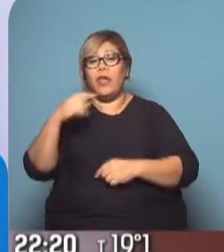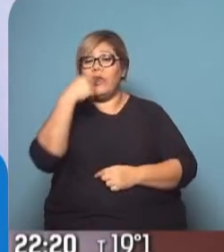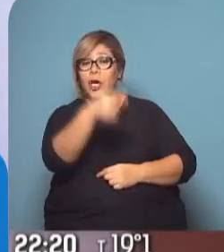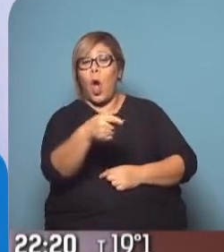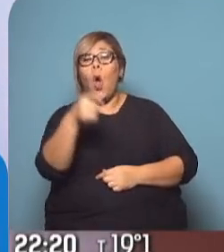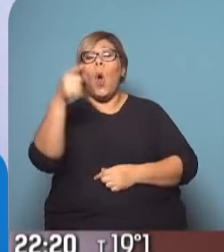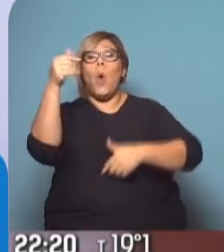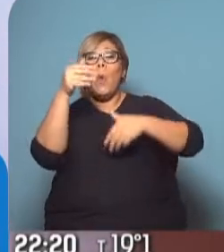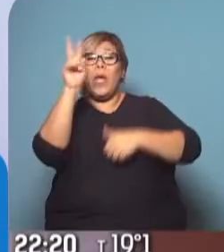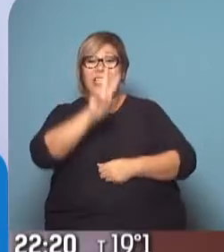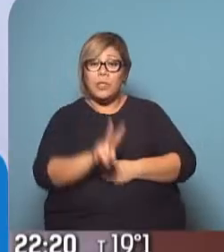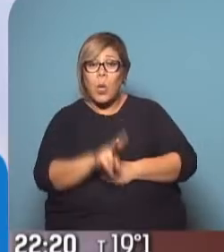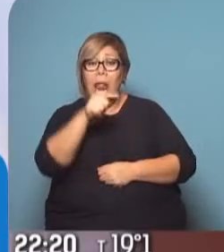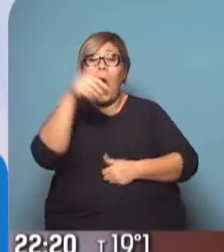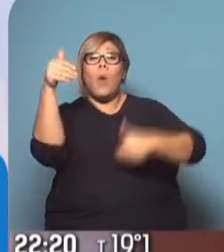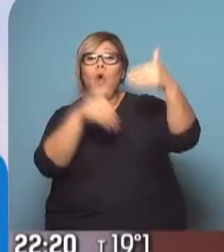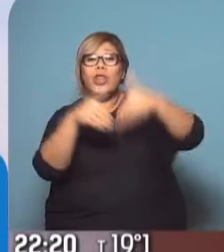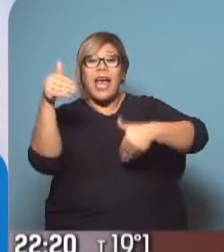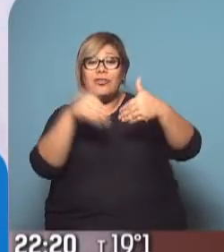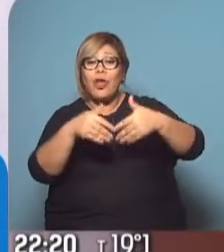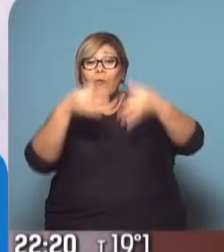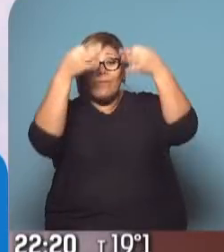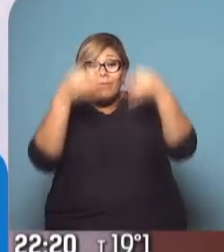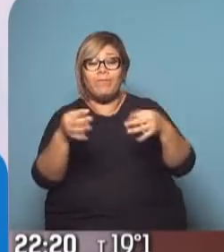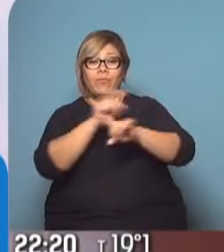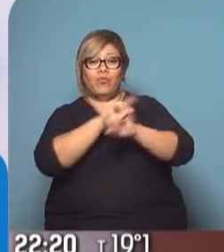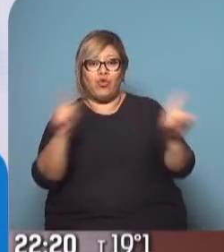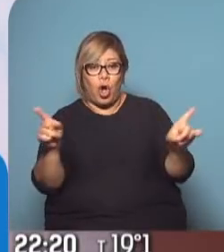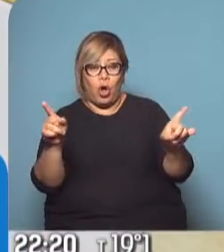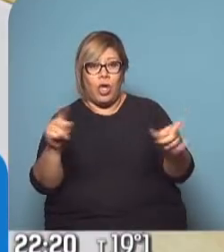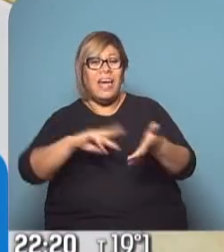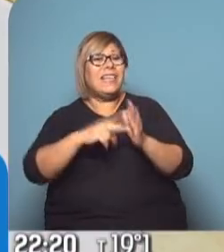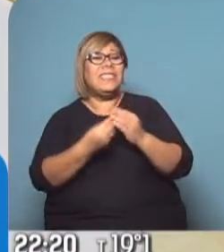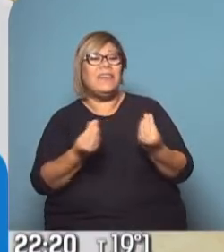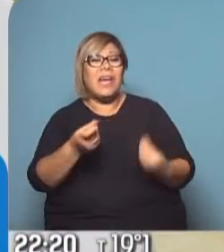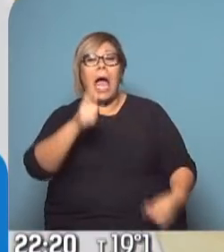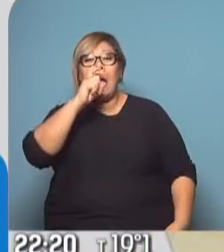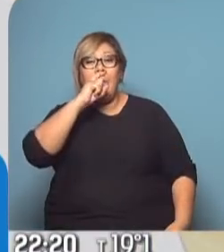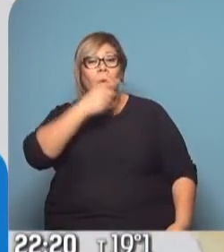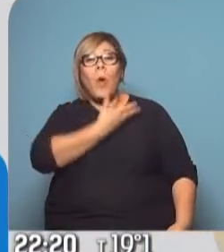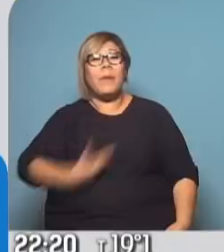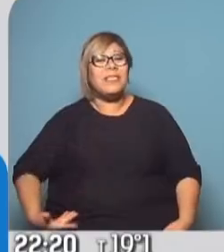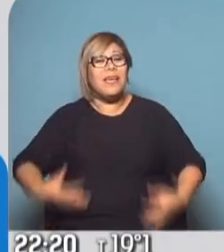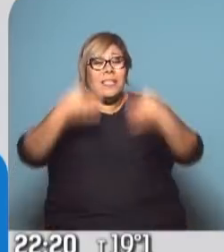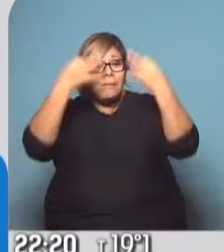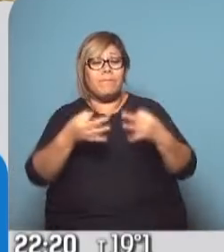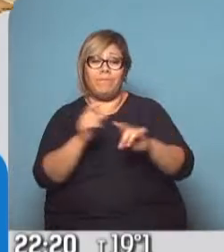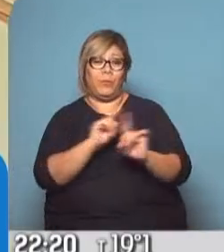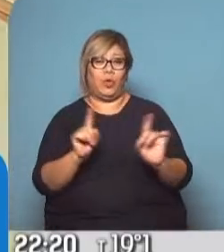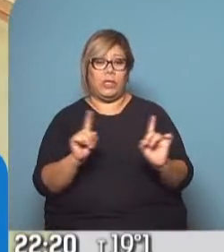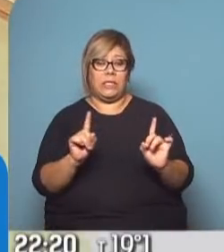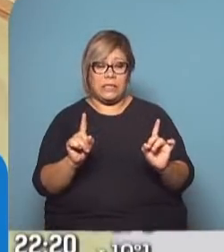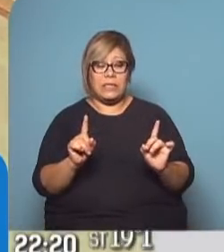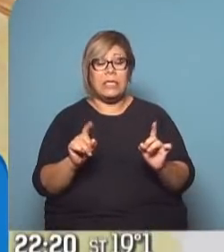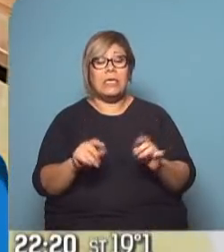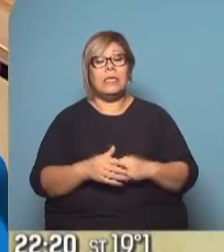sirven. Maduro no es presidente. Eso dijo la Organización de Estados Americanos. Por tanto, hablar de un golpe de Estado creo que es bastante confuso en